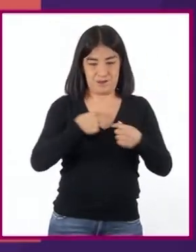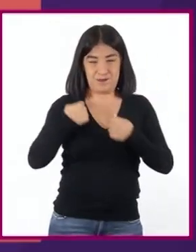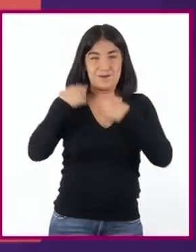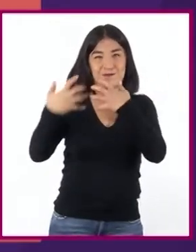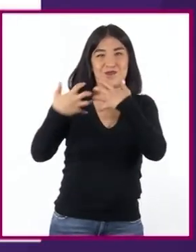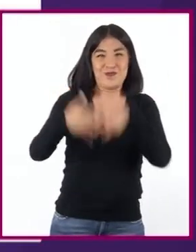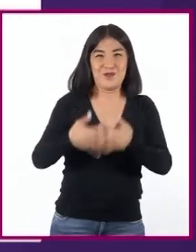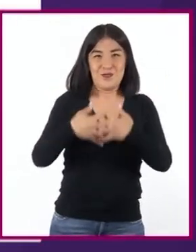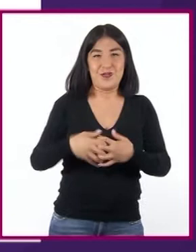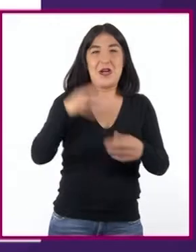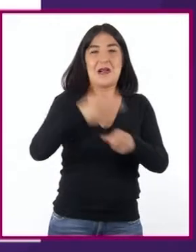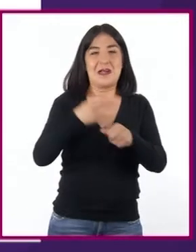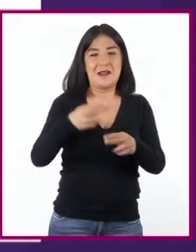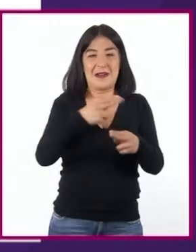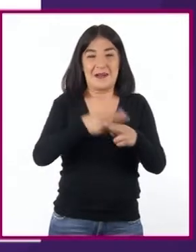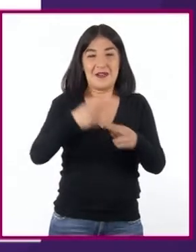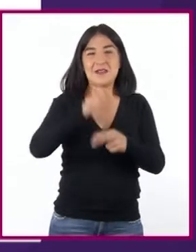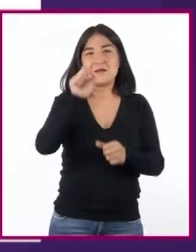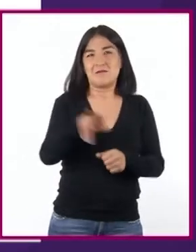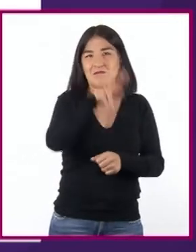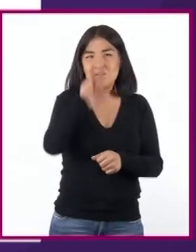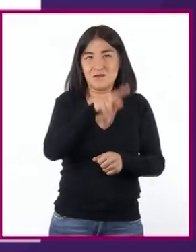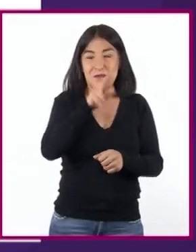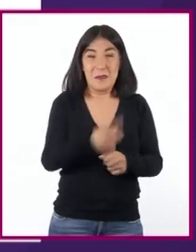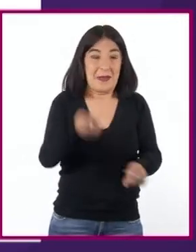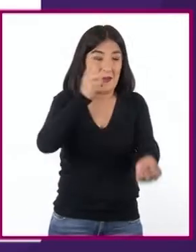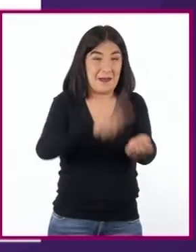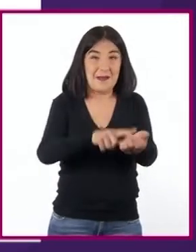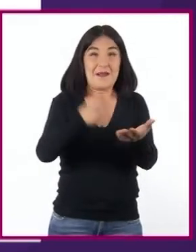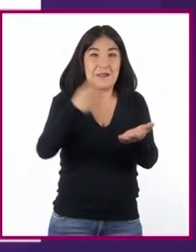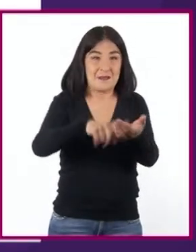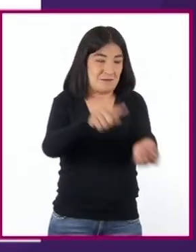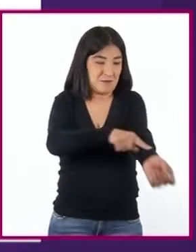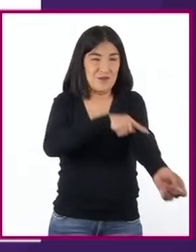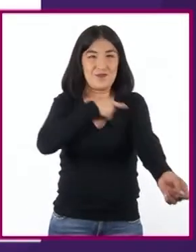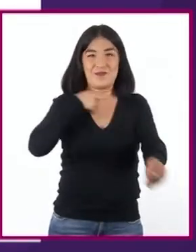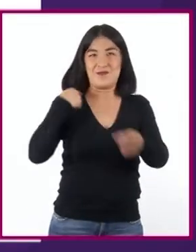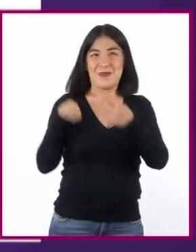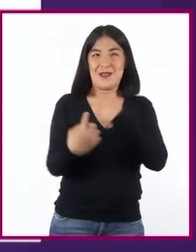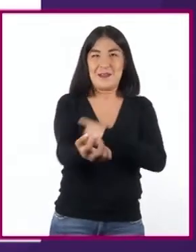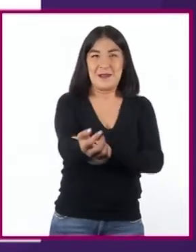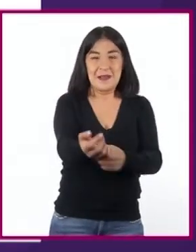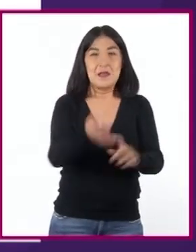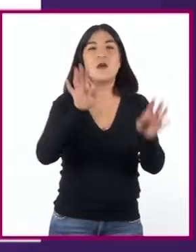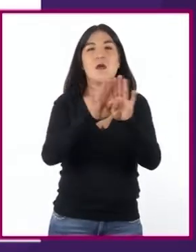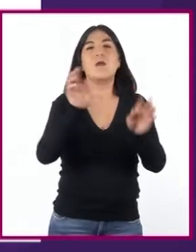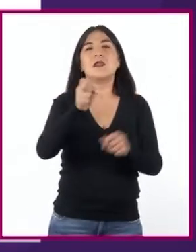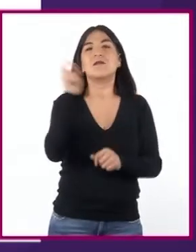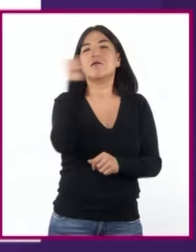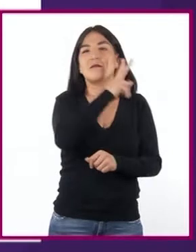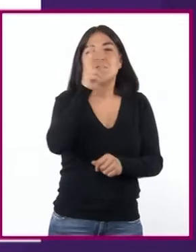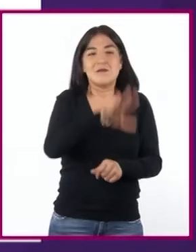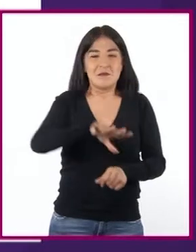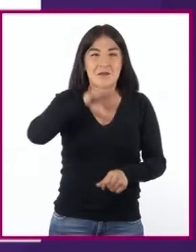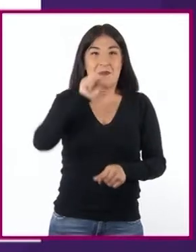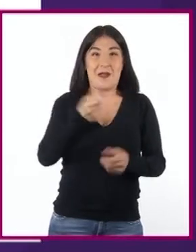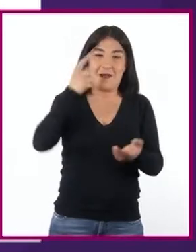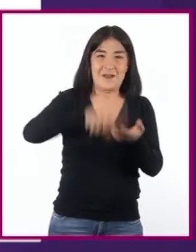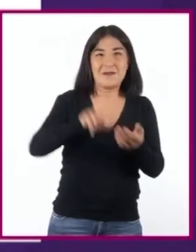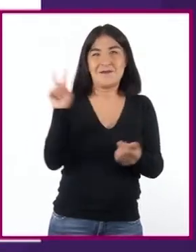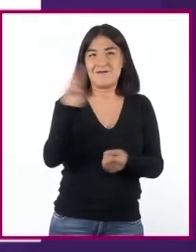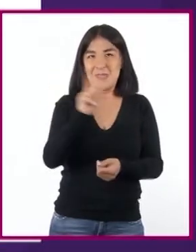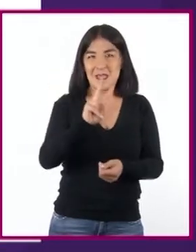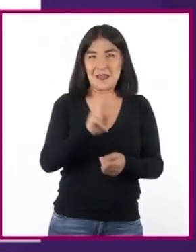cuerpo hasta llegar a los capilares y con ello a todas las células. Entregan el oxígeno y los nutrientes a las